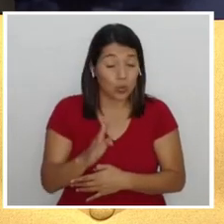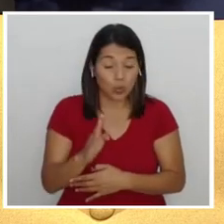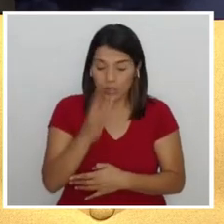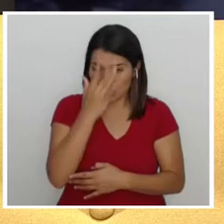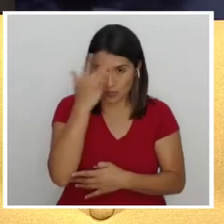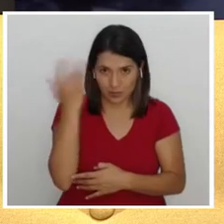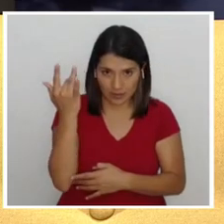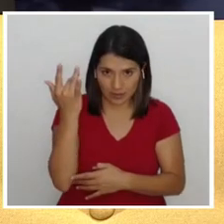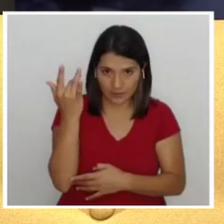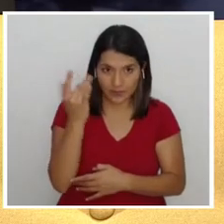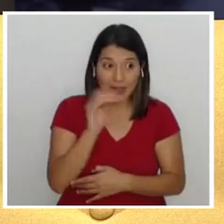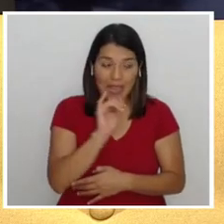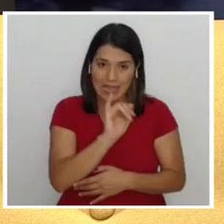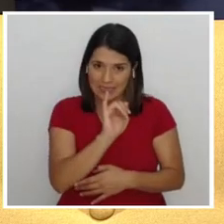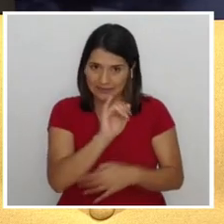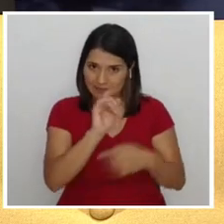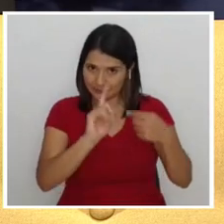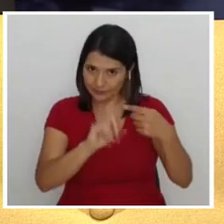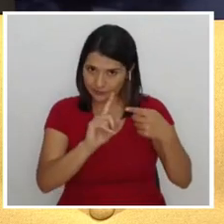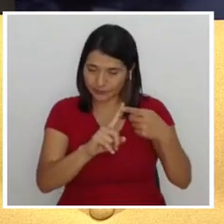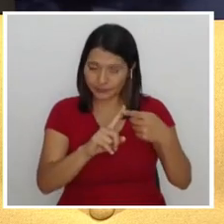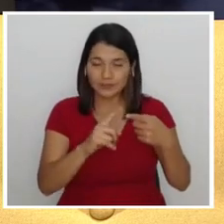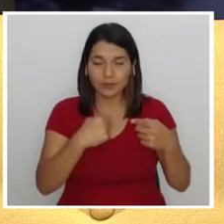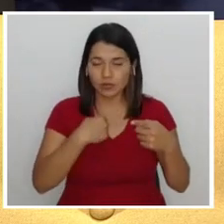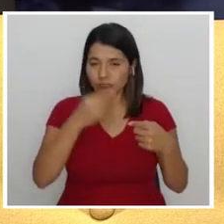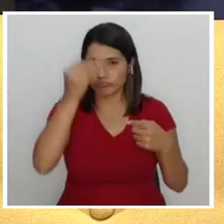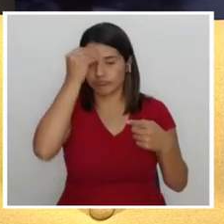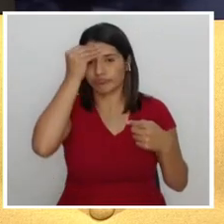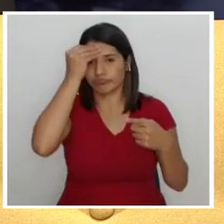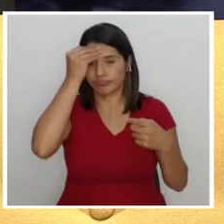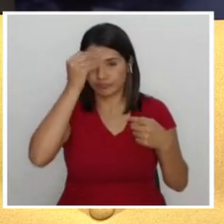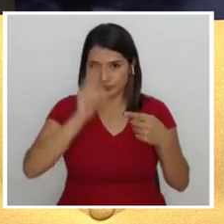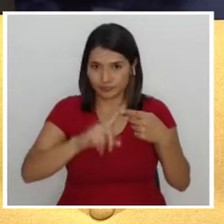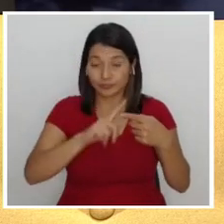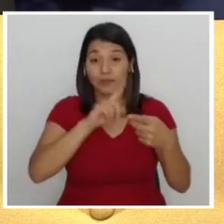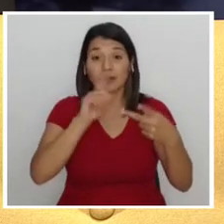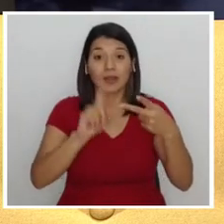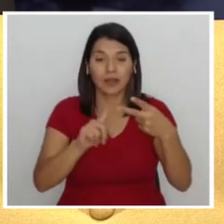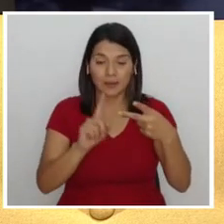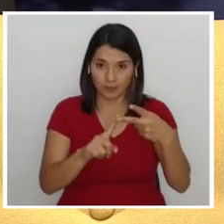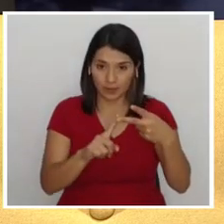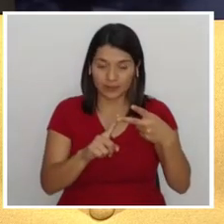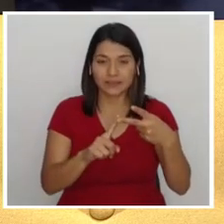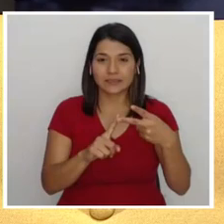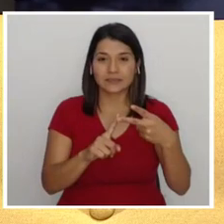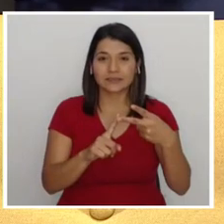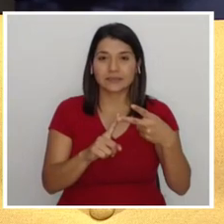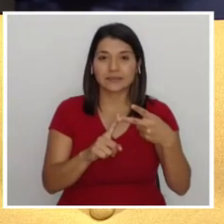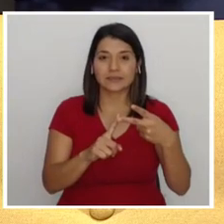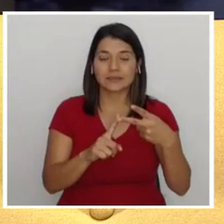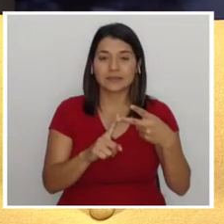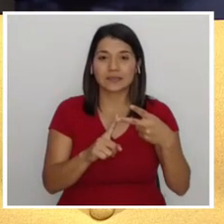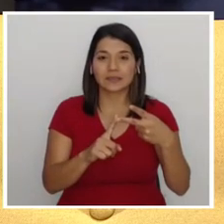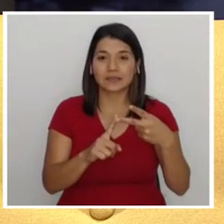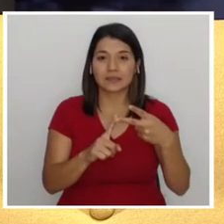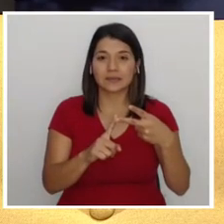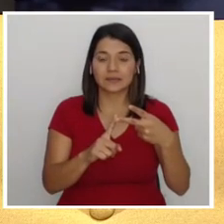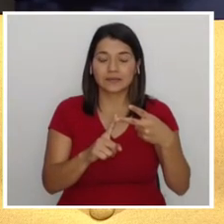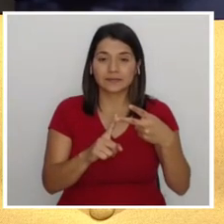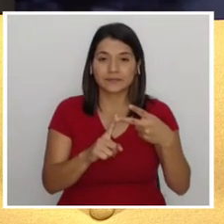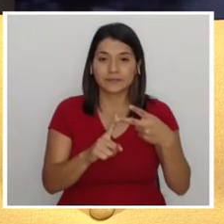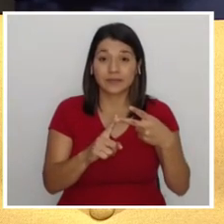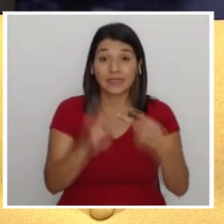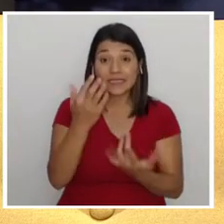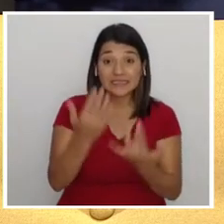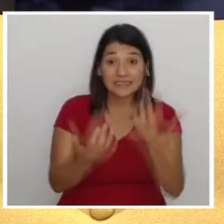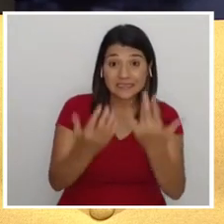Esa fue una de las que me marcó. Luego, la otra fue en el incendio del Calderón